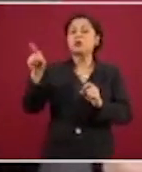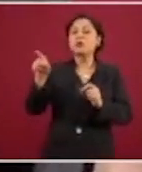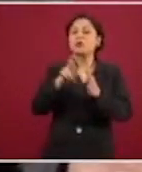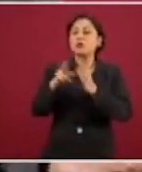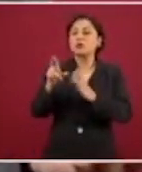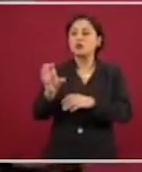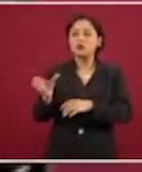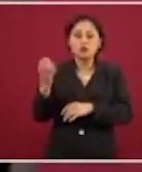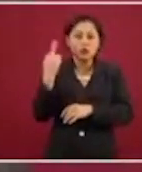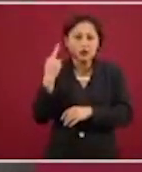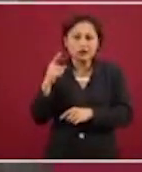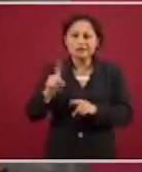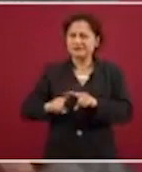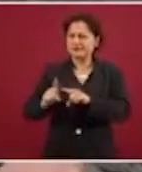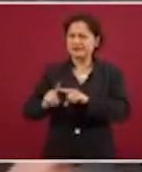todo respeto,